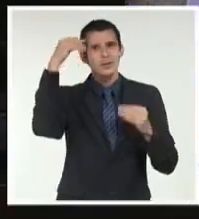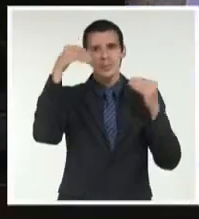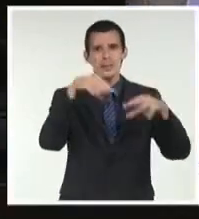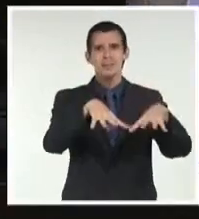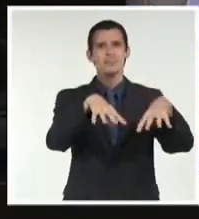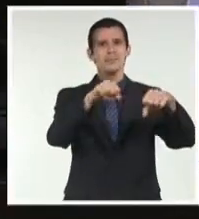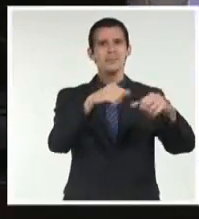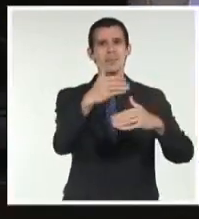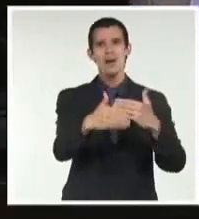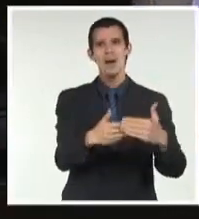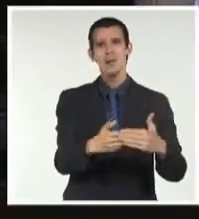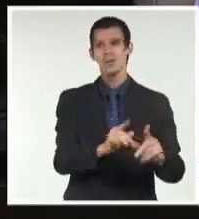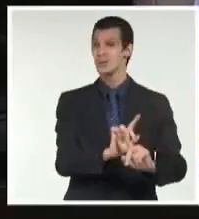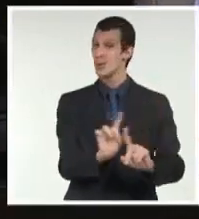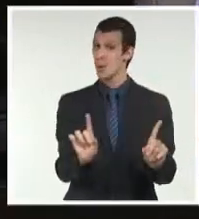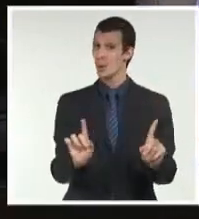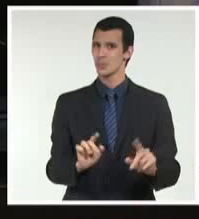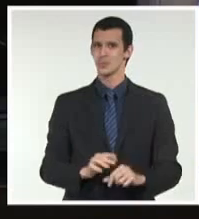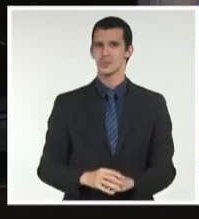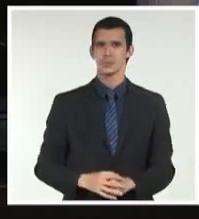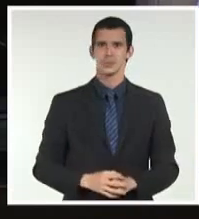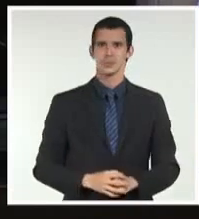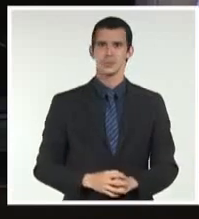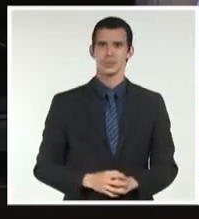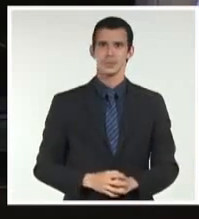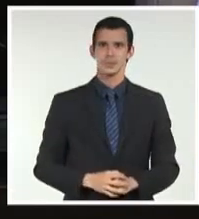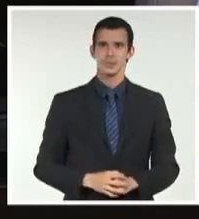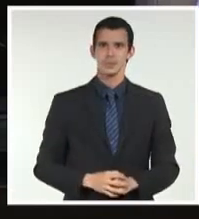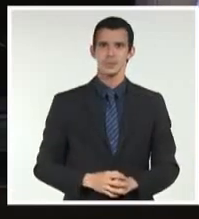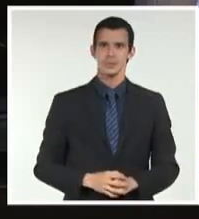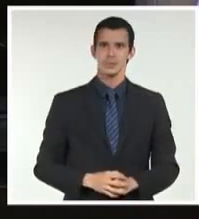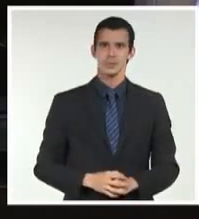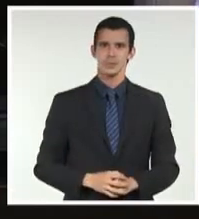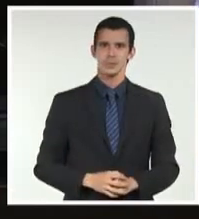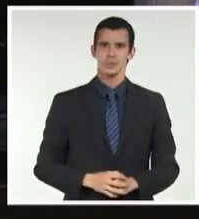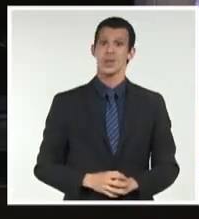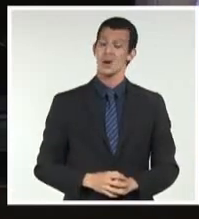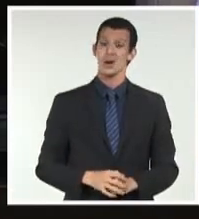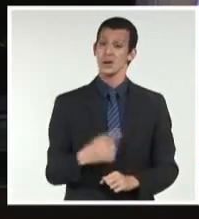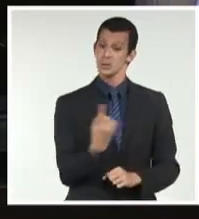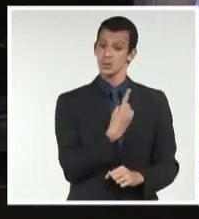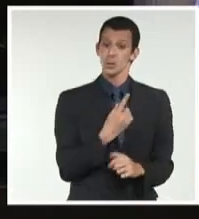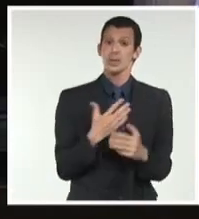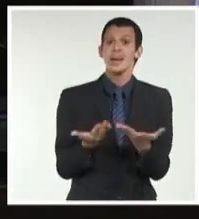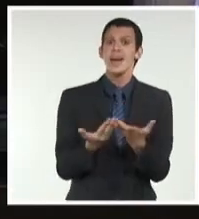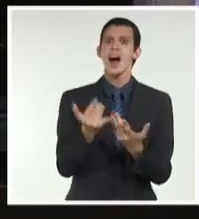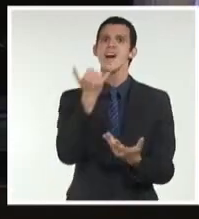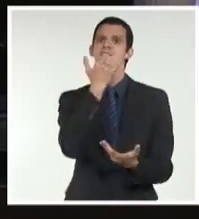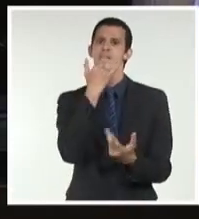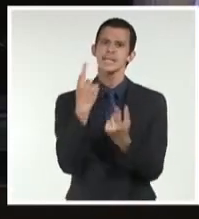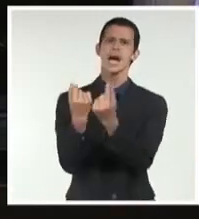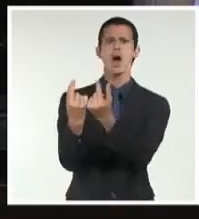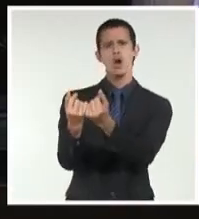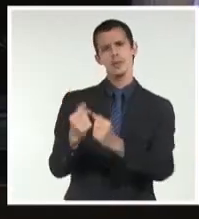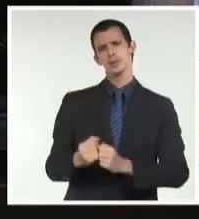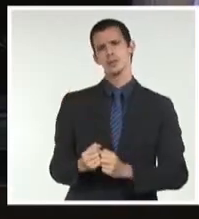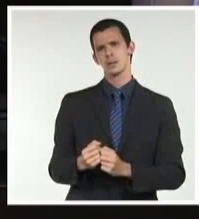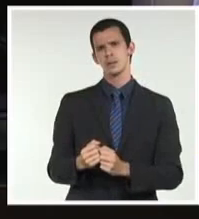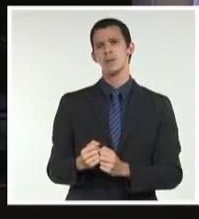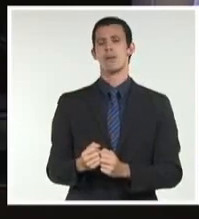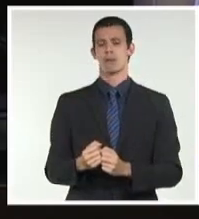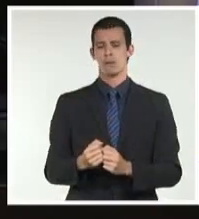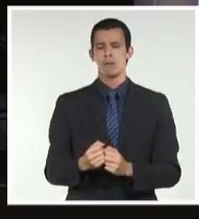población. Es que en función de afectar lo menos posible a la población, estamos afectando la economía. Y tenemos una